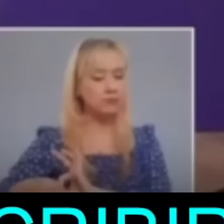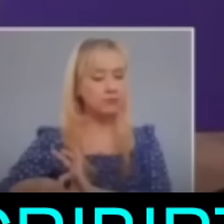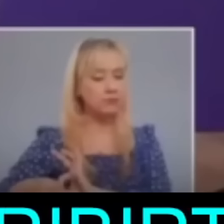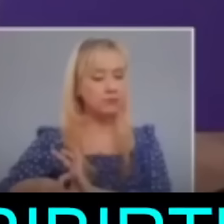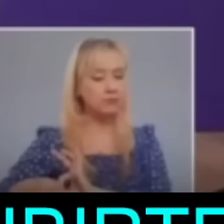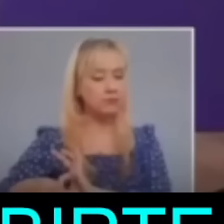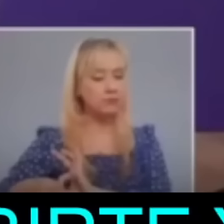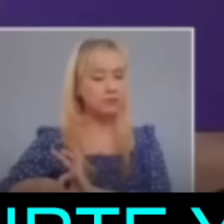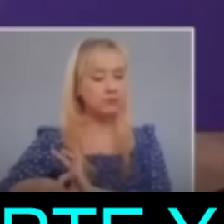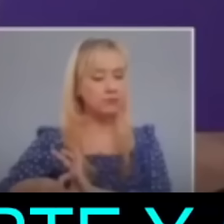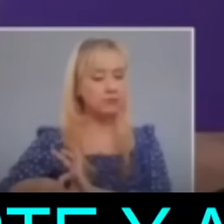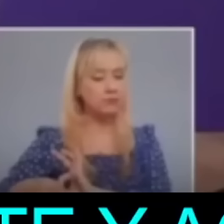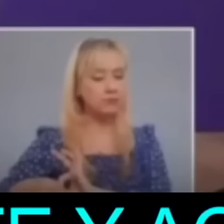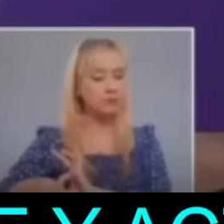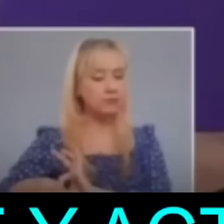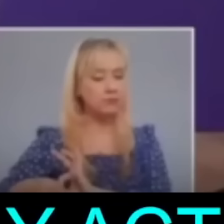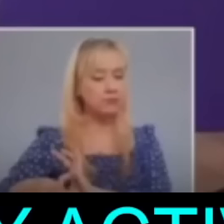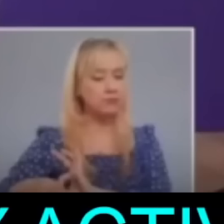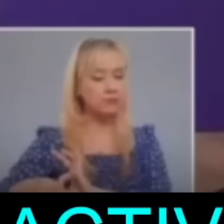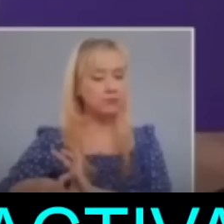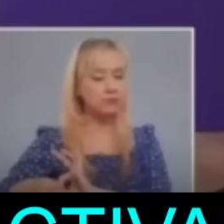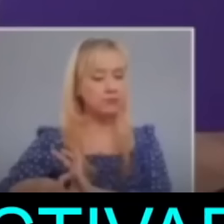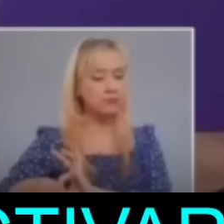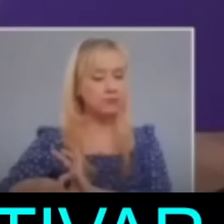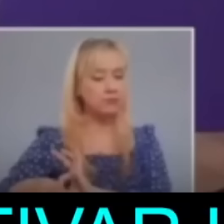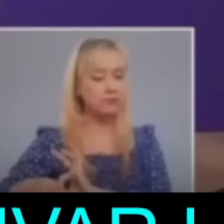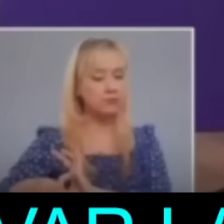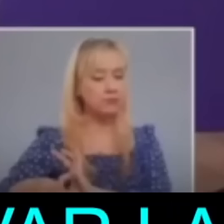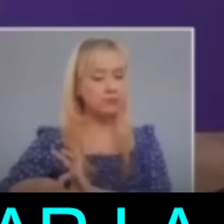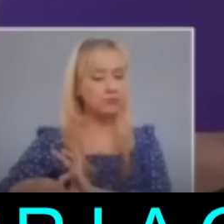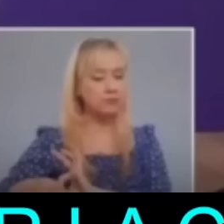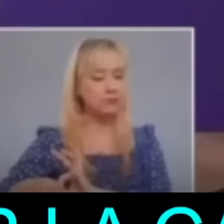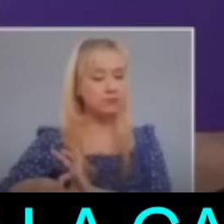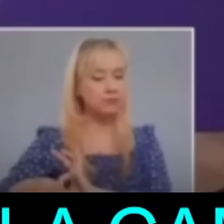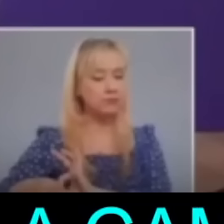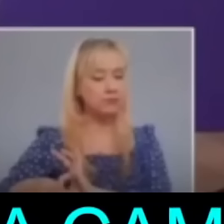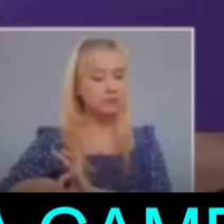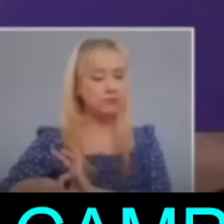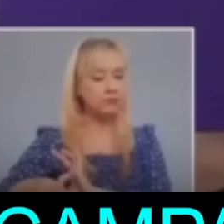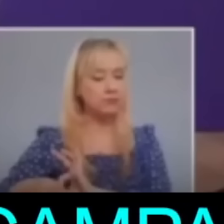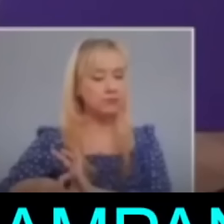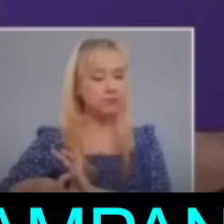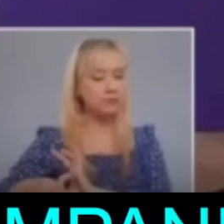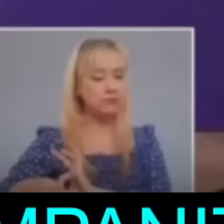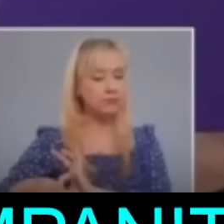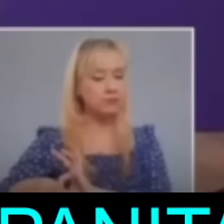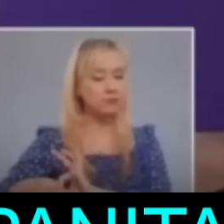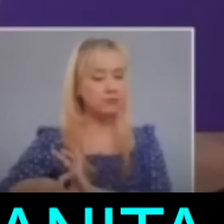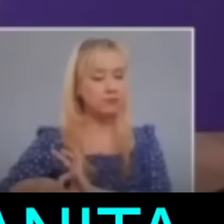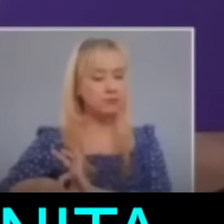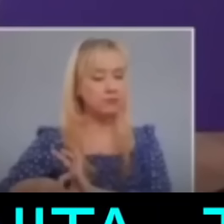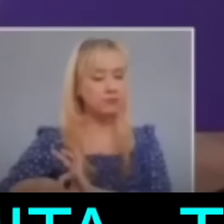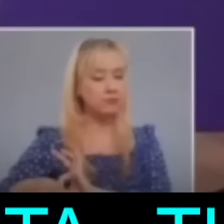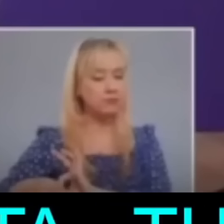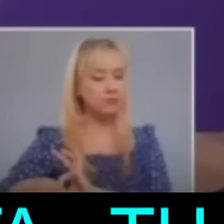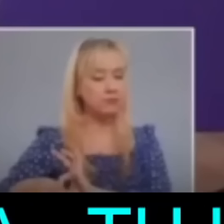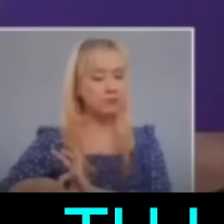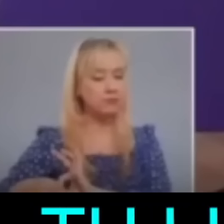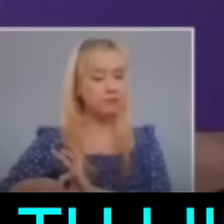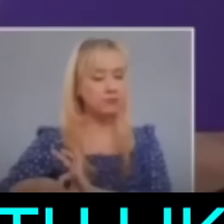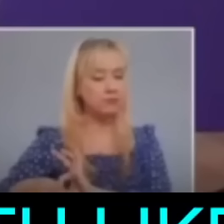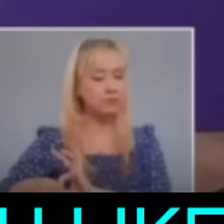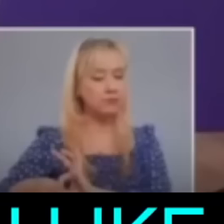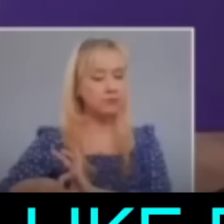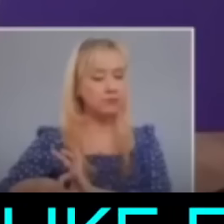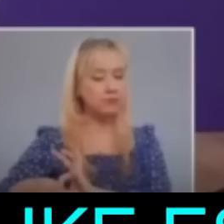la misma y máxima Carta Magna sino también para no vulnerar los derechos de la ciudadanía es por eso que los invito a que se